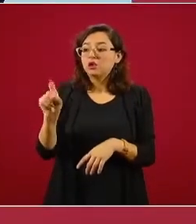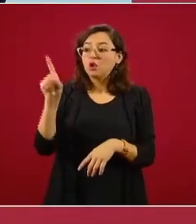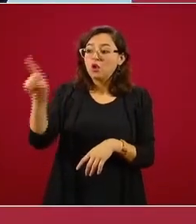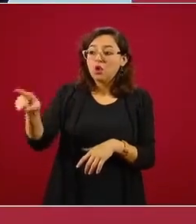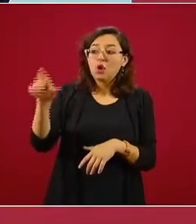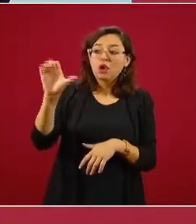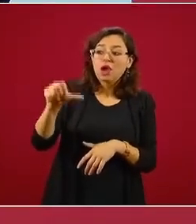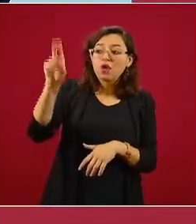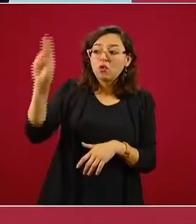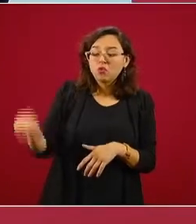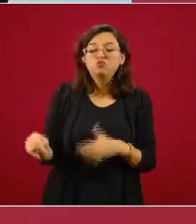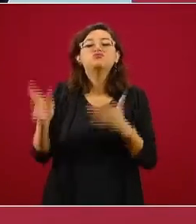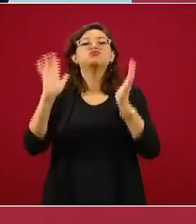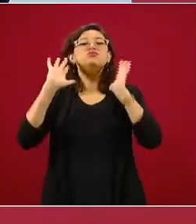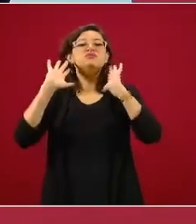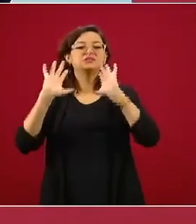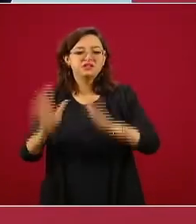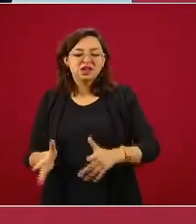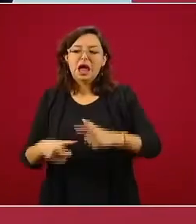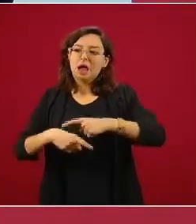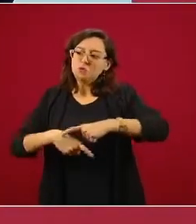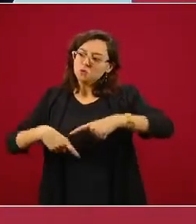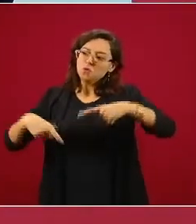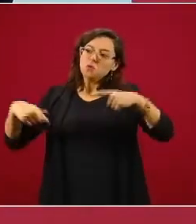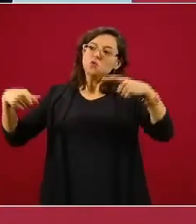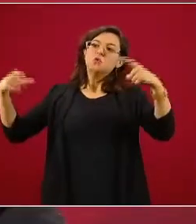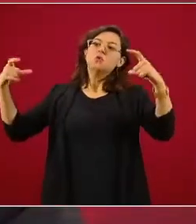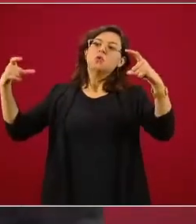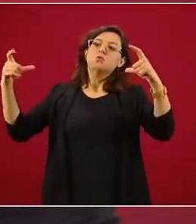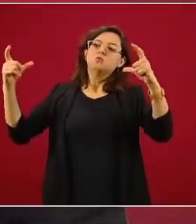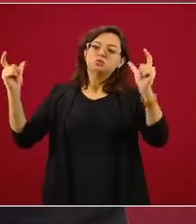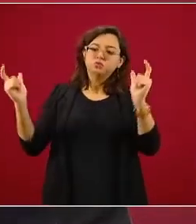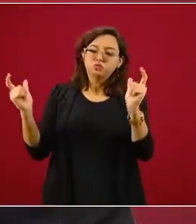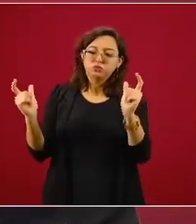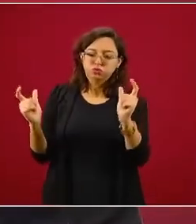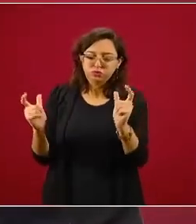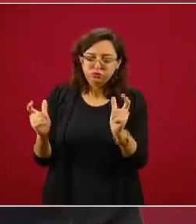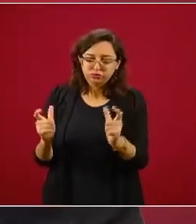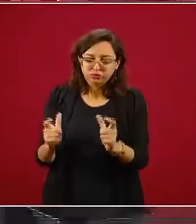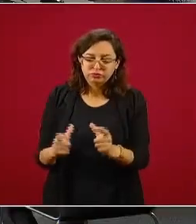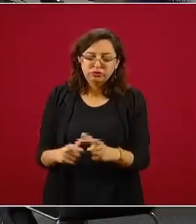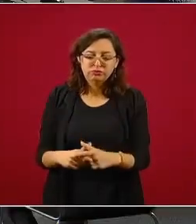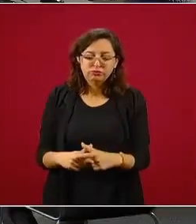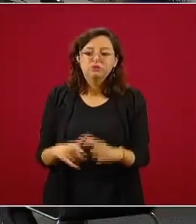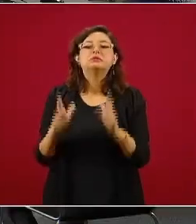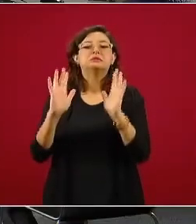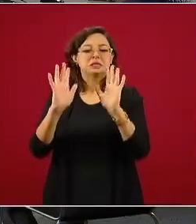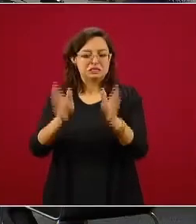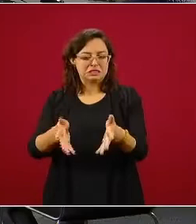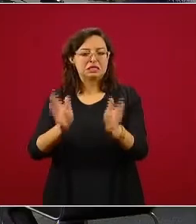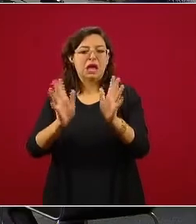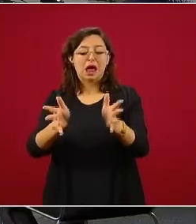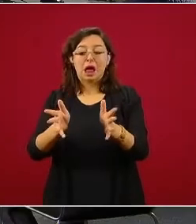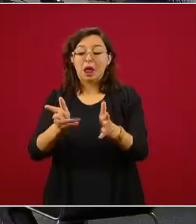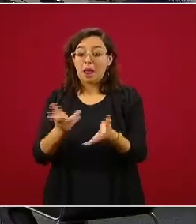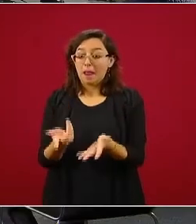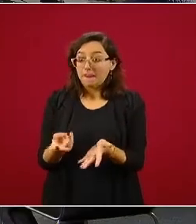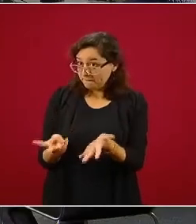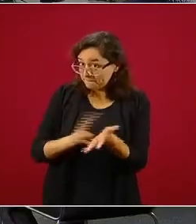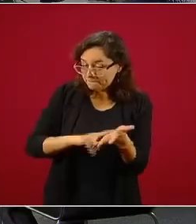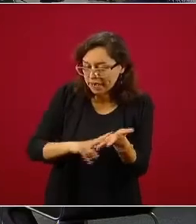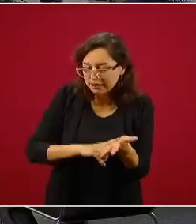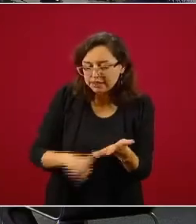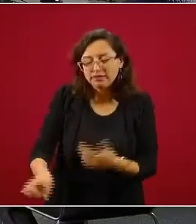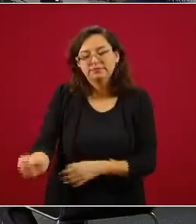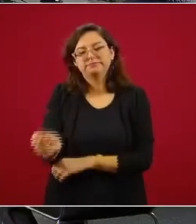por esta curva, ya está en una zona de declive, todavía no está en la zona de mayor